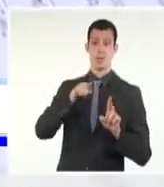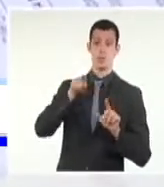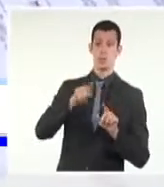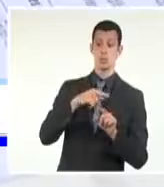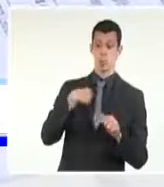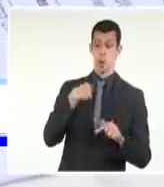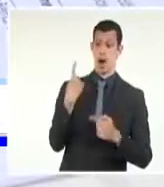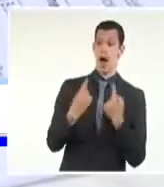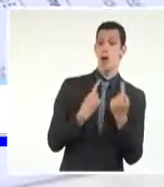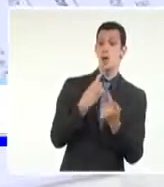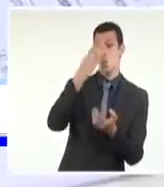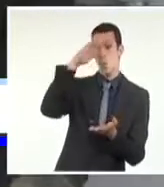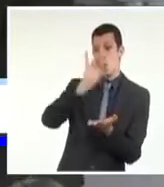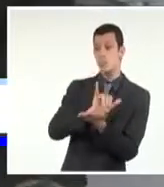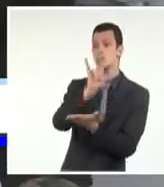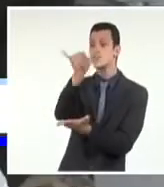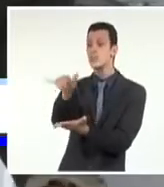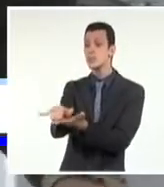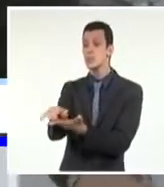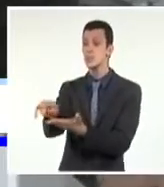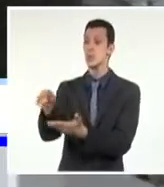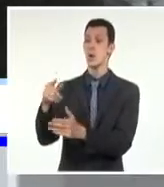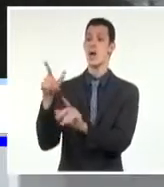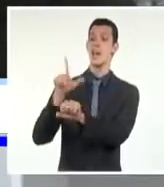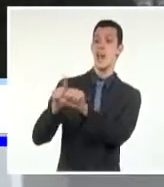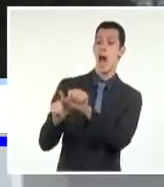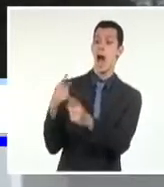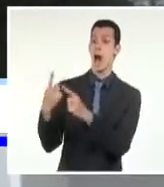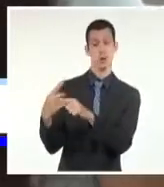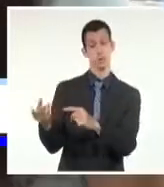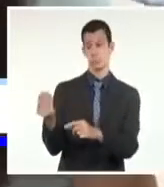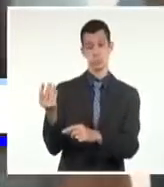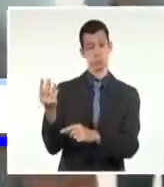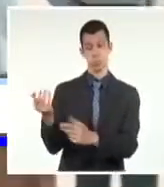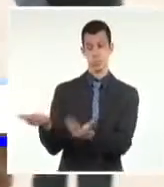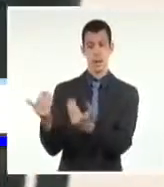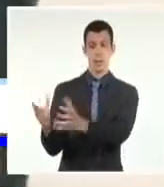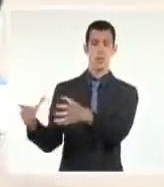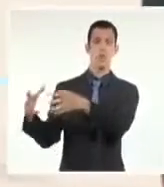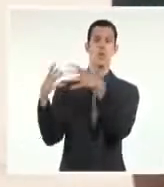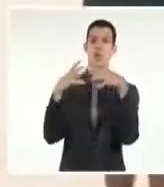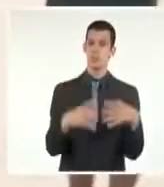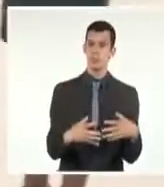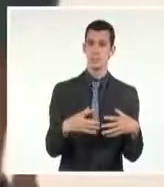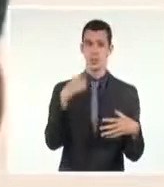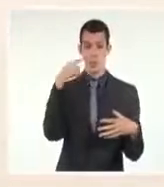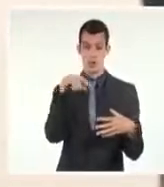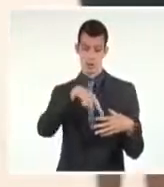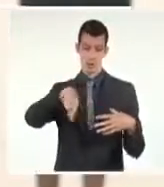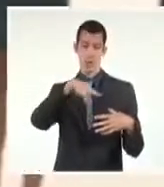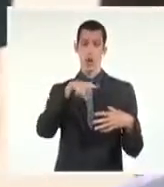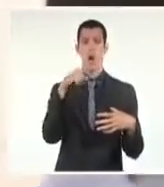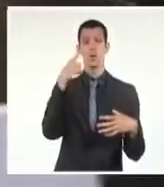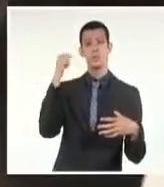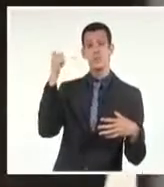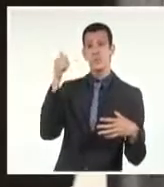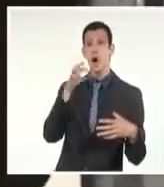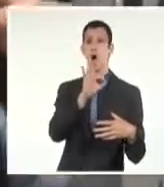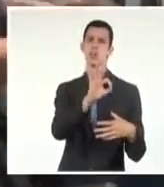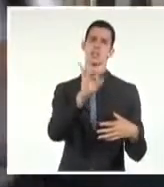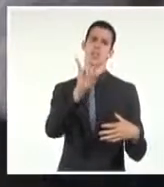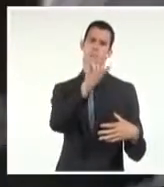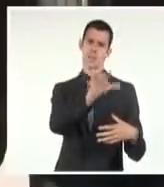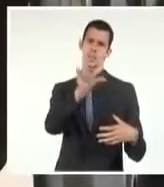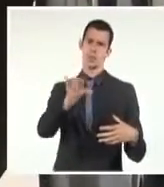seguro entre ambos países se realizó la primera operación de devolución en lo que va de año de ciudadanos cubanos que